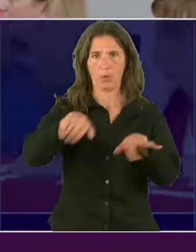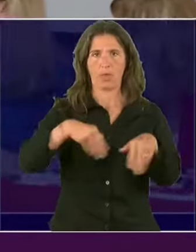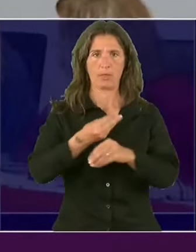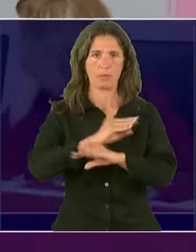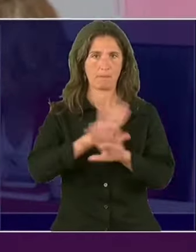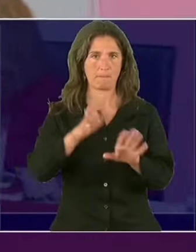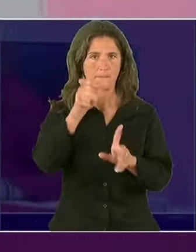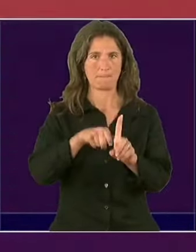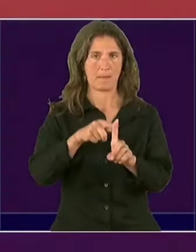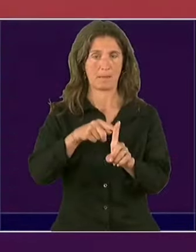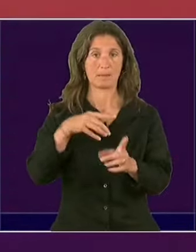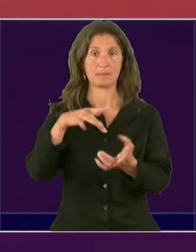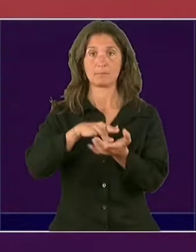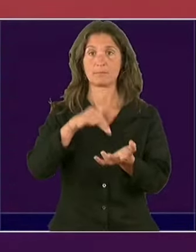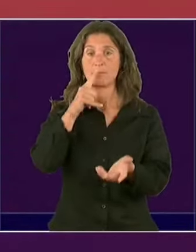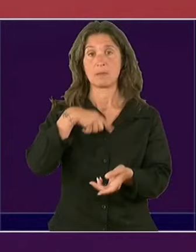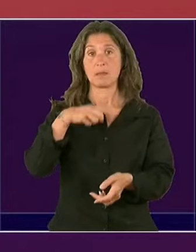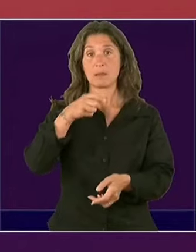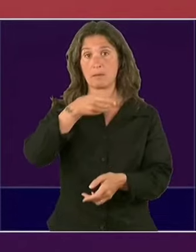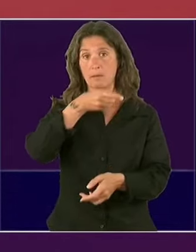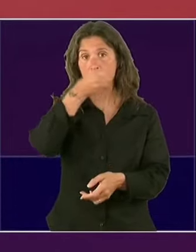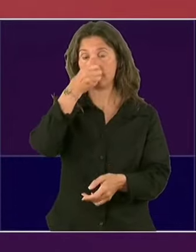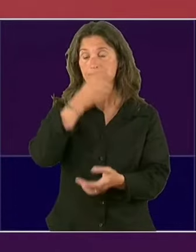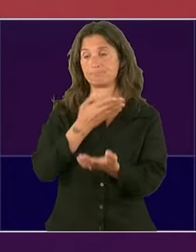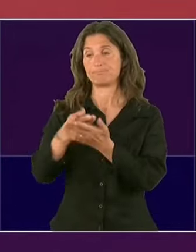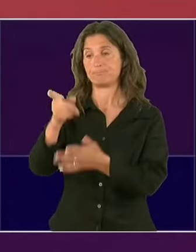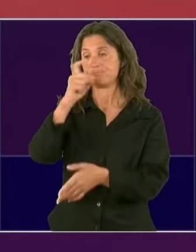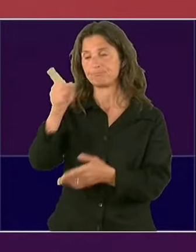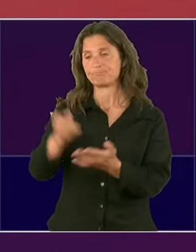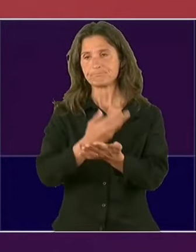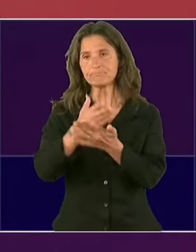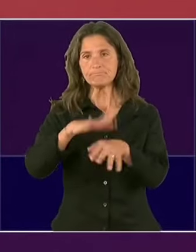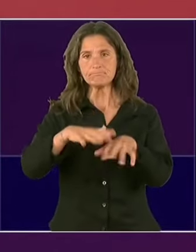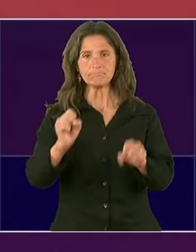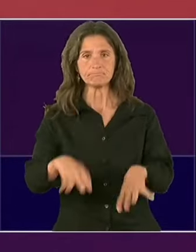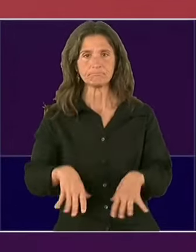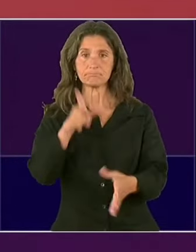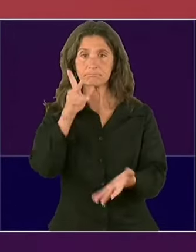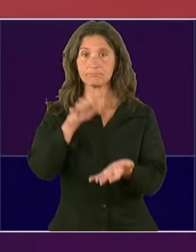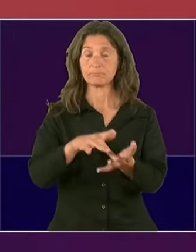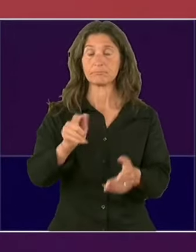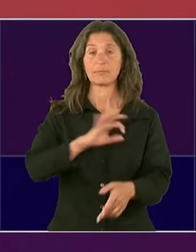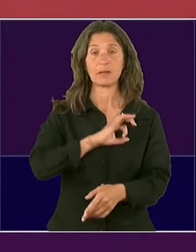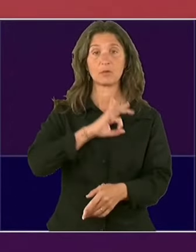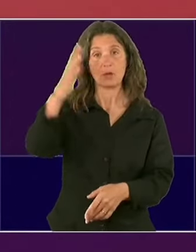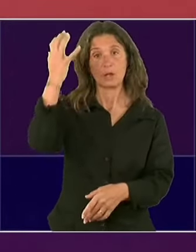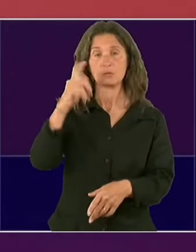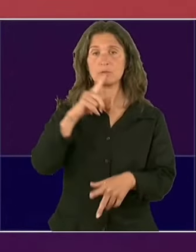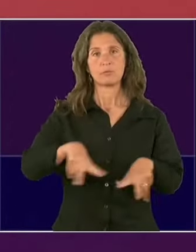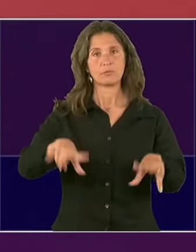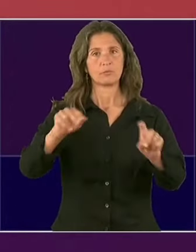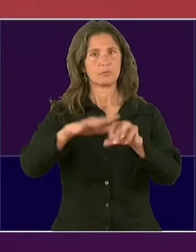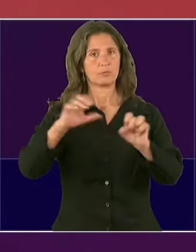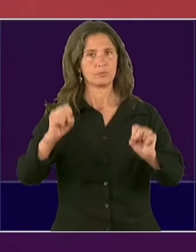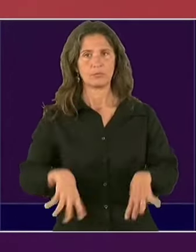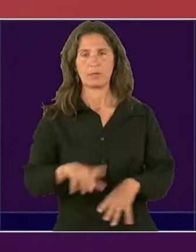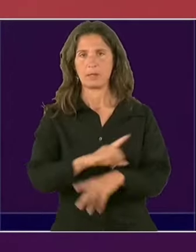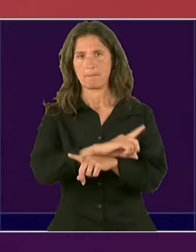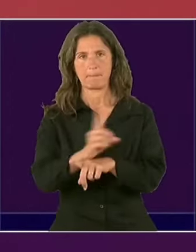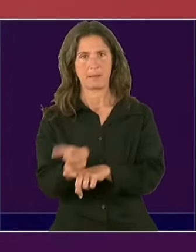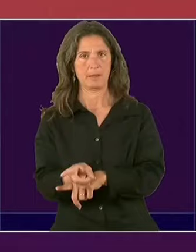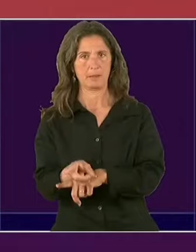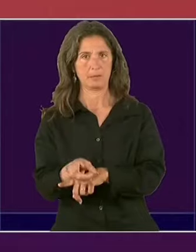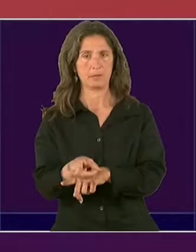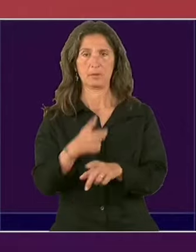feijó quien se la solicite pida a la señora Ayuso que deje su cargo de manera inmediata demuestre quién